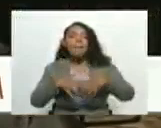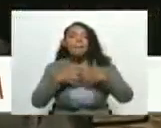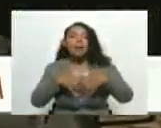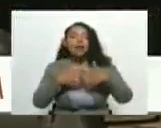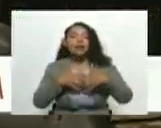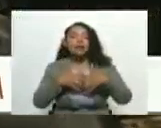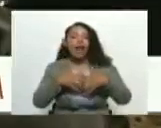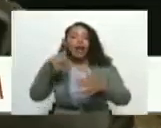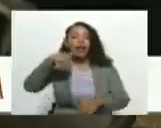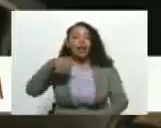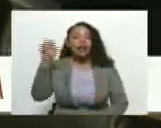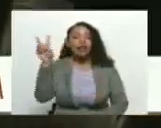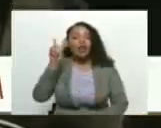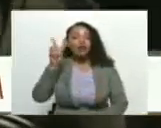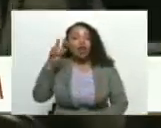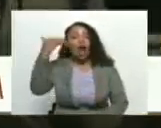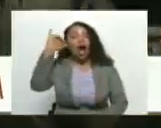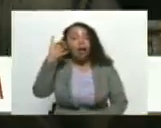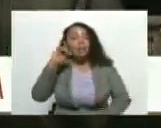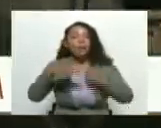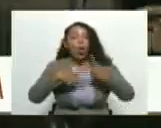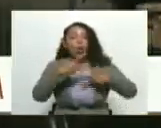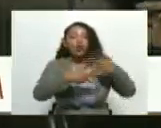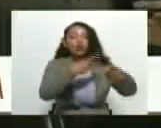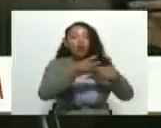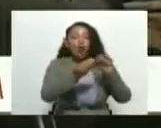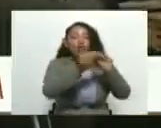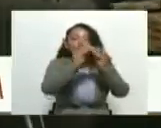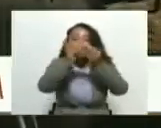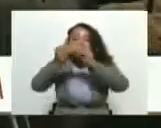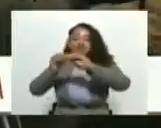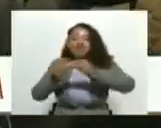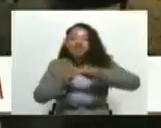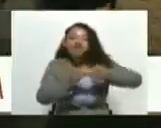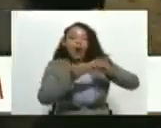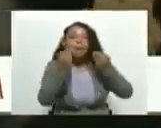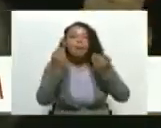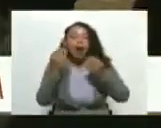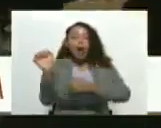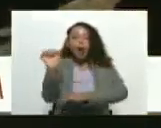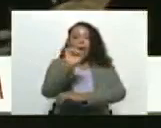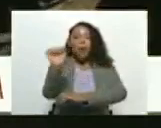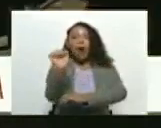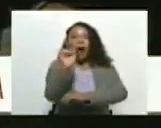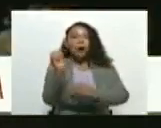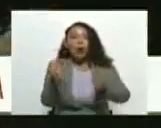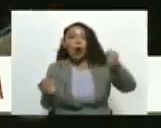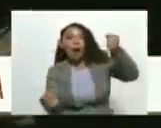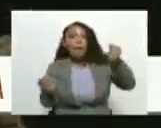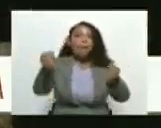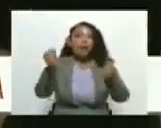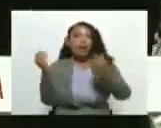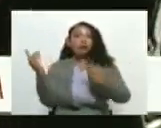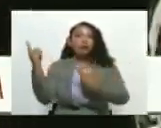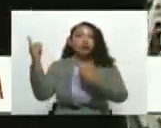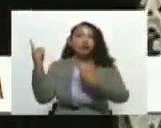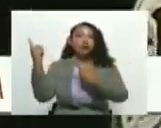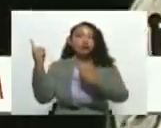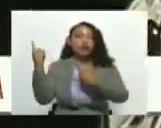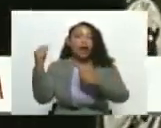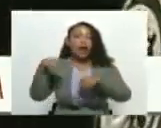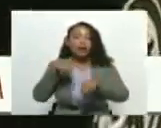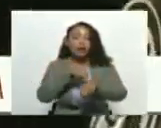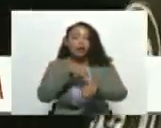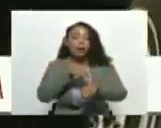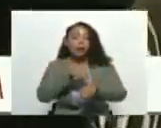nacional que tienen capacidad de producir partes y piezas. Y esto va a permitir en su momento que en